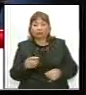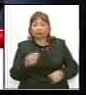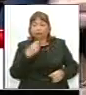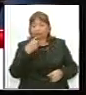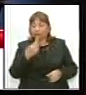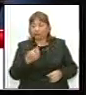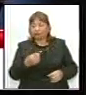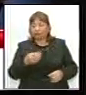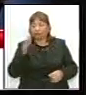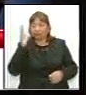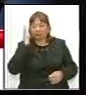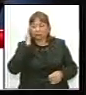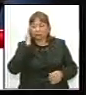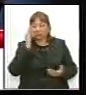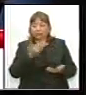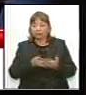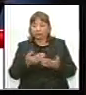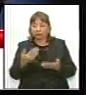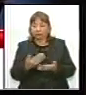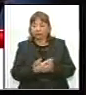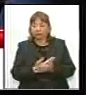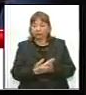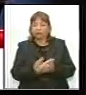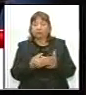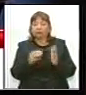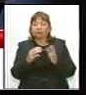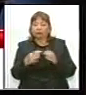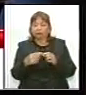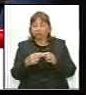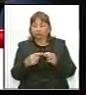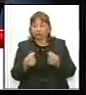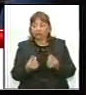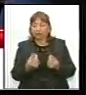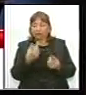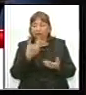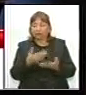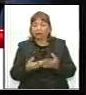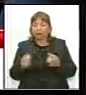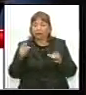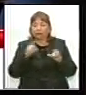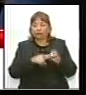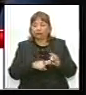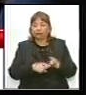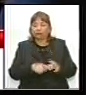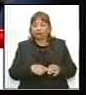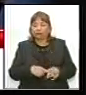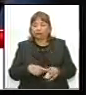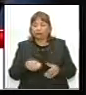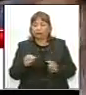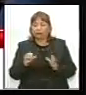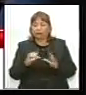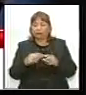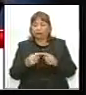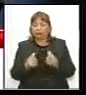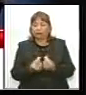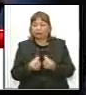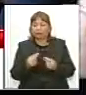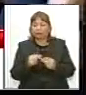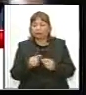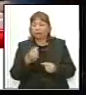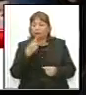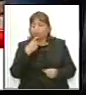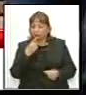debe reconocer nuevas bancadas y debe reconocer a quienes se adhieran a bancadas ya existentes.